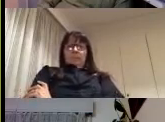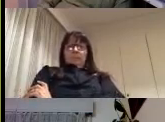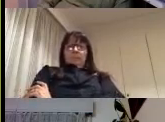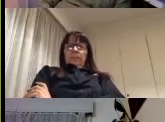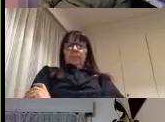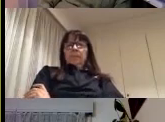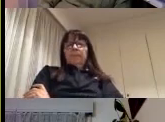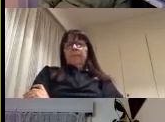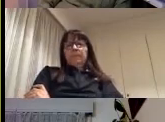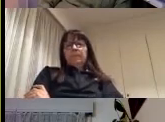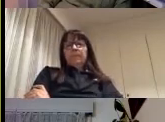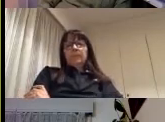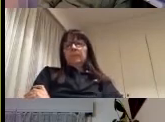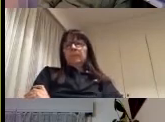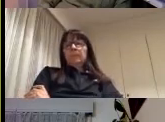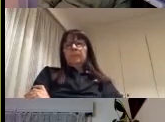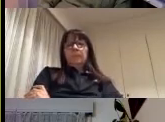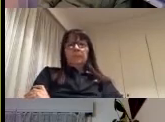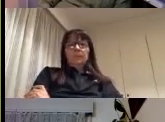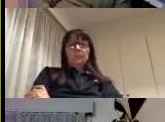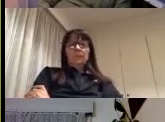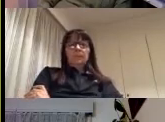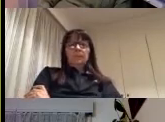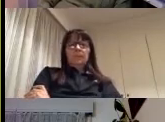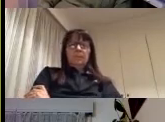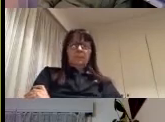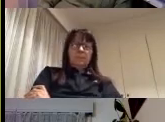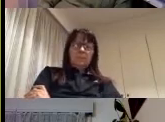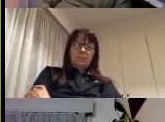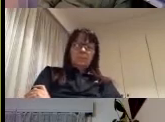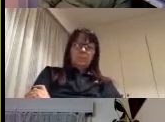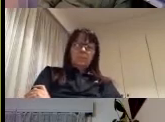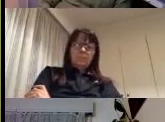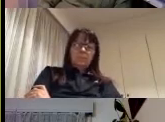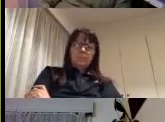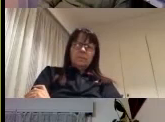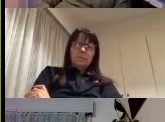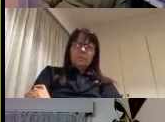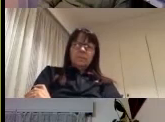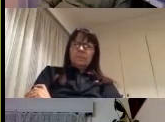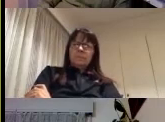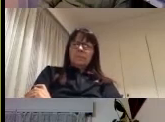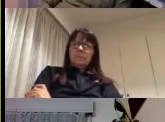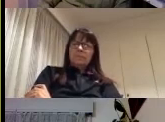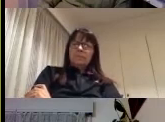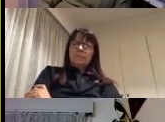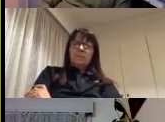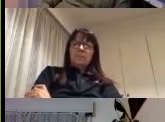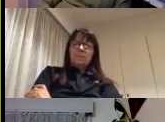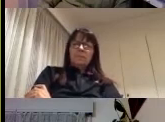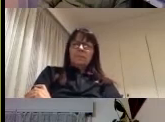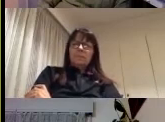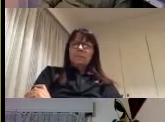Acá, por ejemplo, tenemos el altapete tricolor, un ave muy